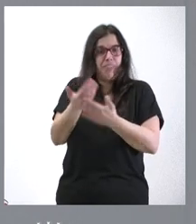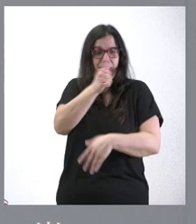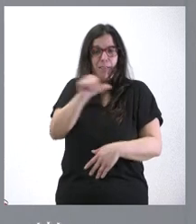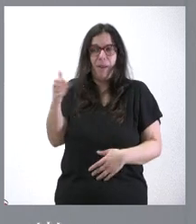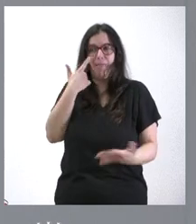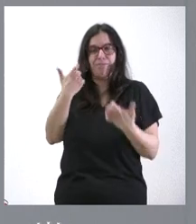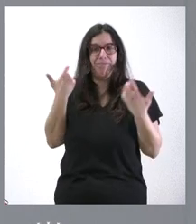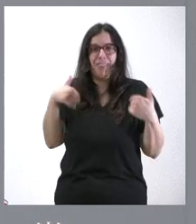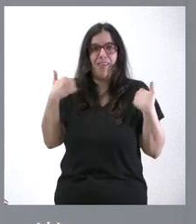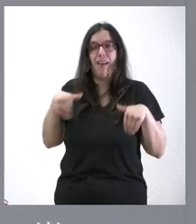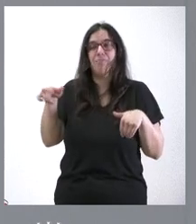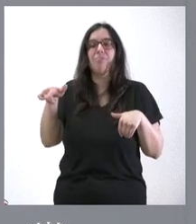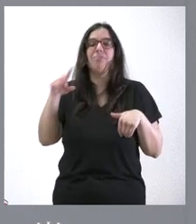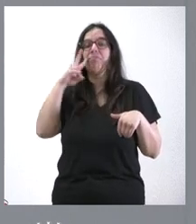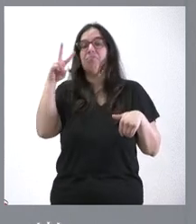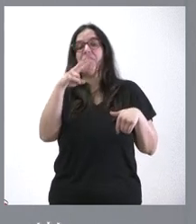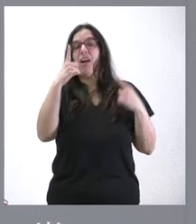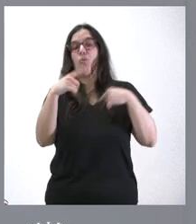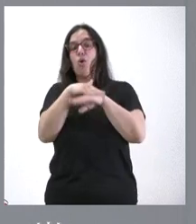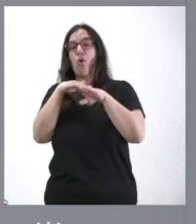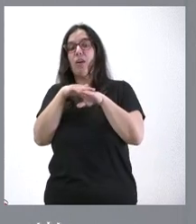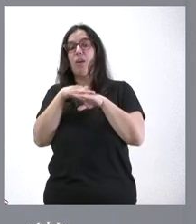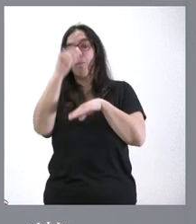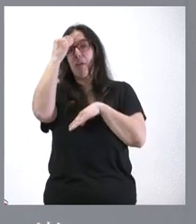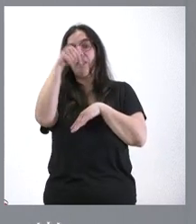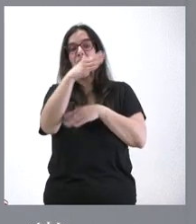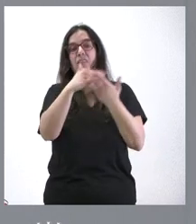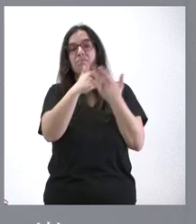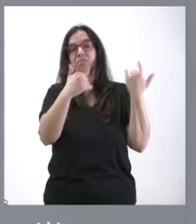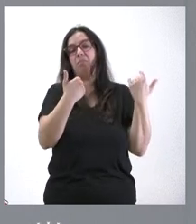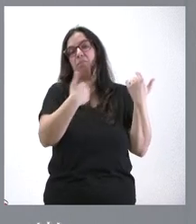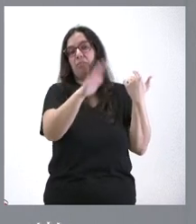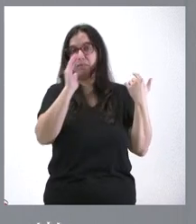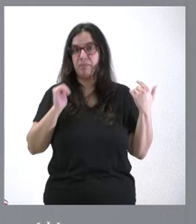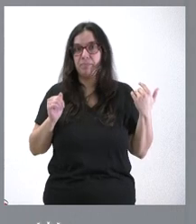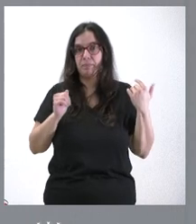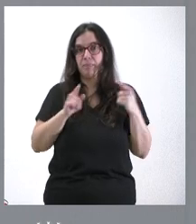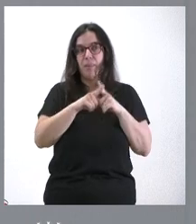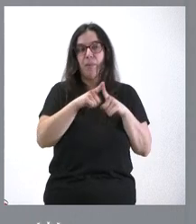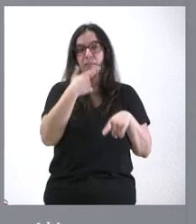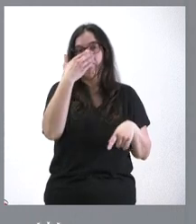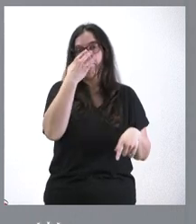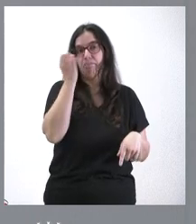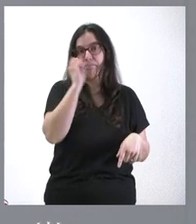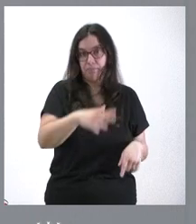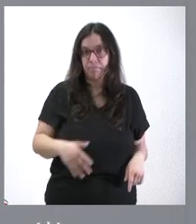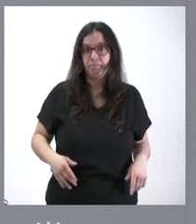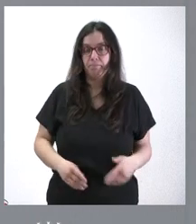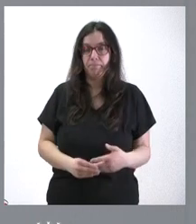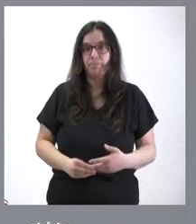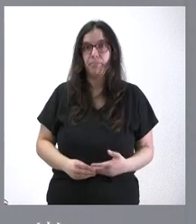ha apreciado que a esta comunidad Autónoma por parte de algunos miembros del gobierno se la ofende se la desprecia fíjese